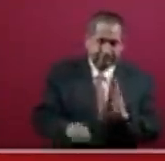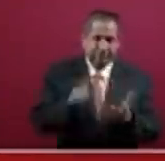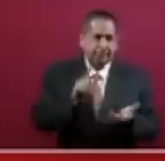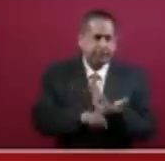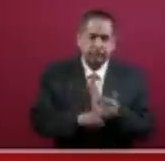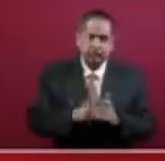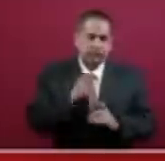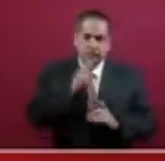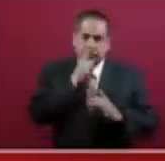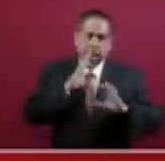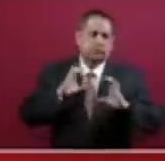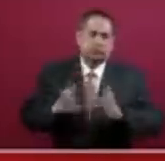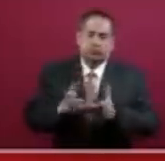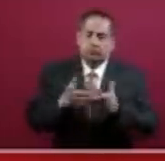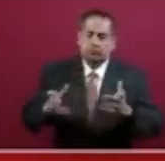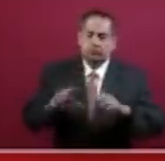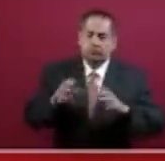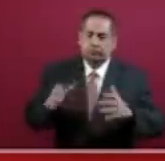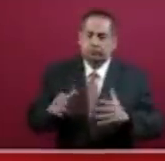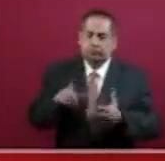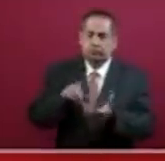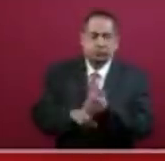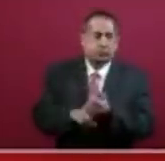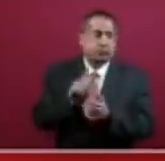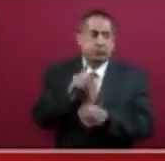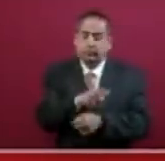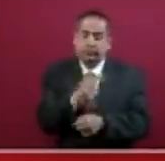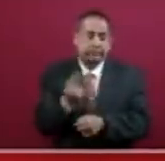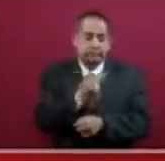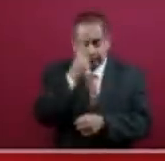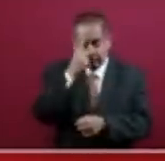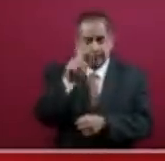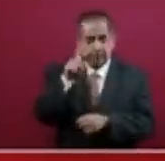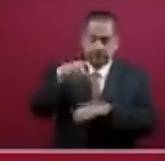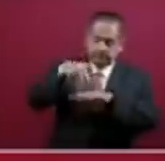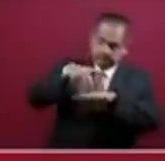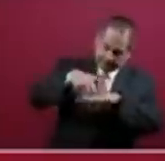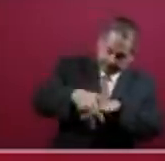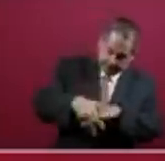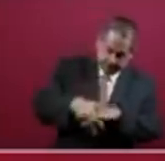reserva, de recarga de acuíferos.